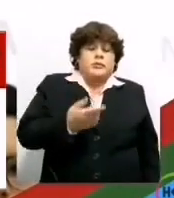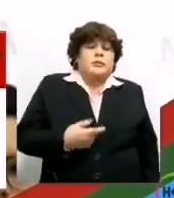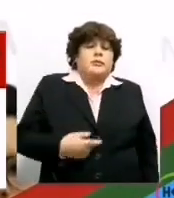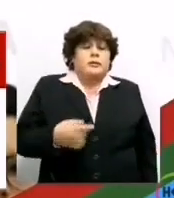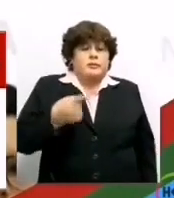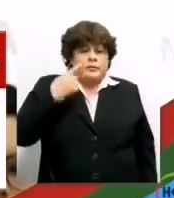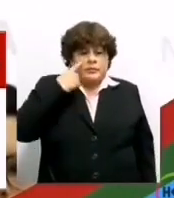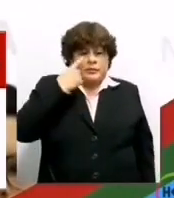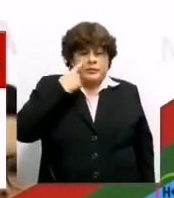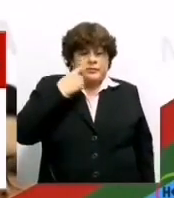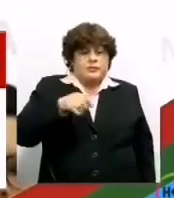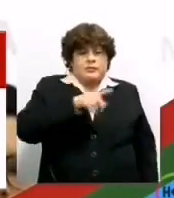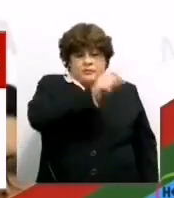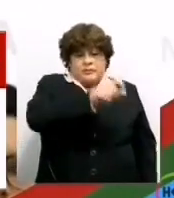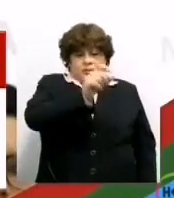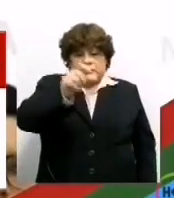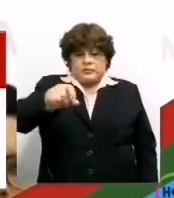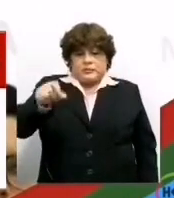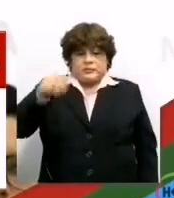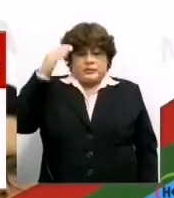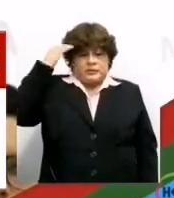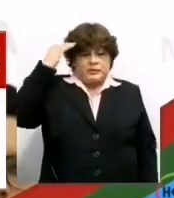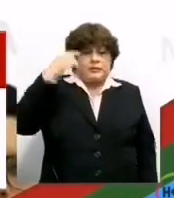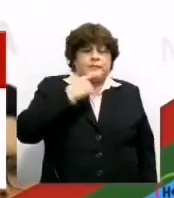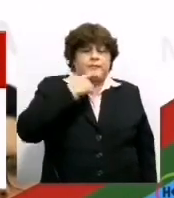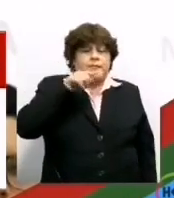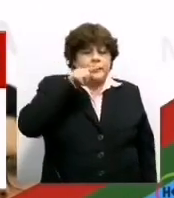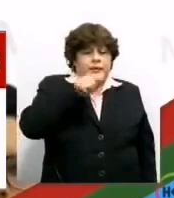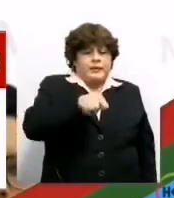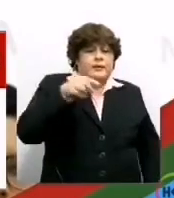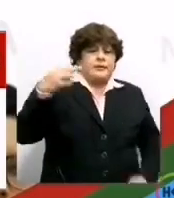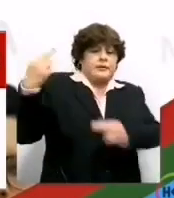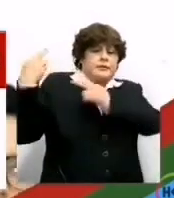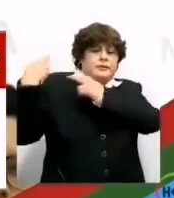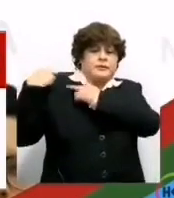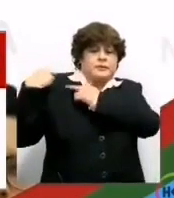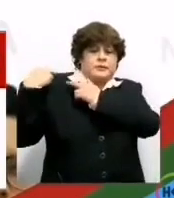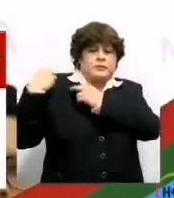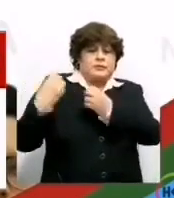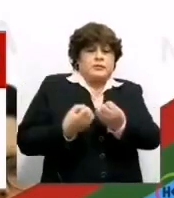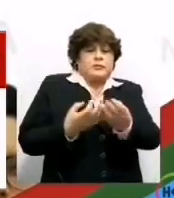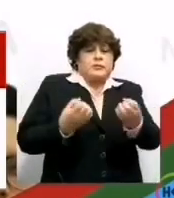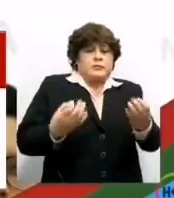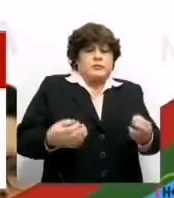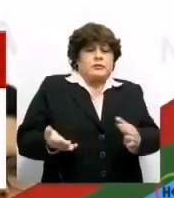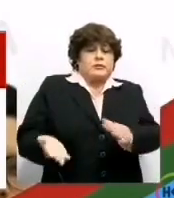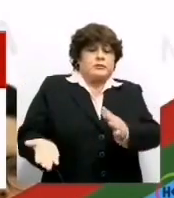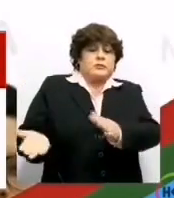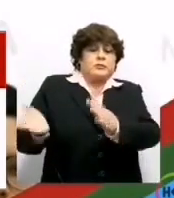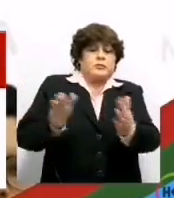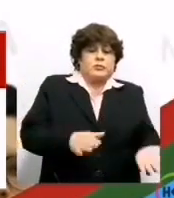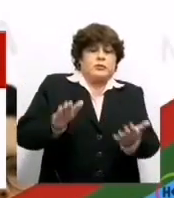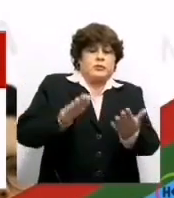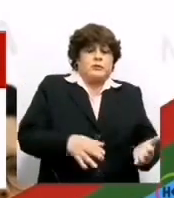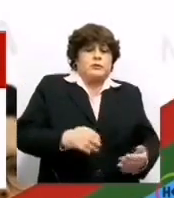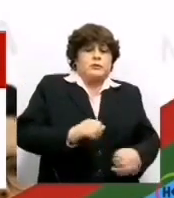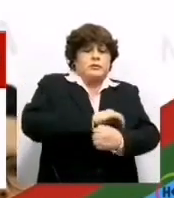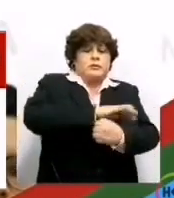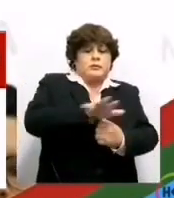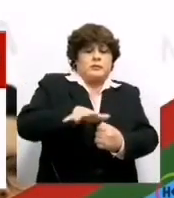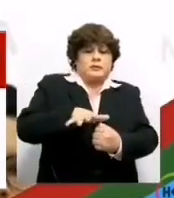la población perfectamente sabe de que él es responsable de muchas muertes durante la pandemia no